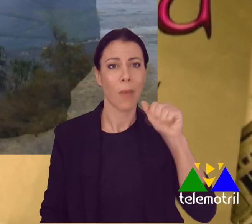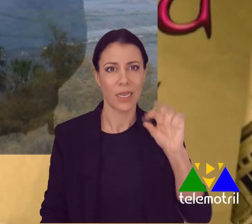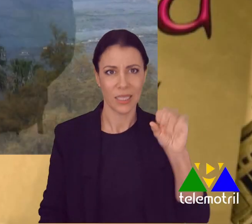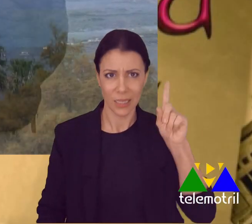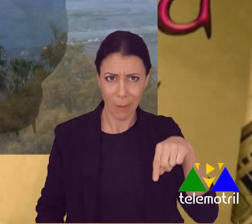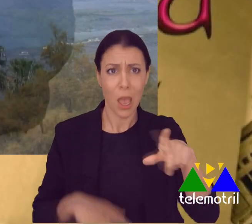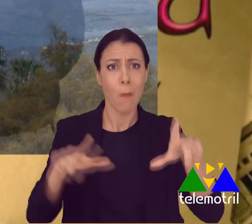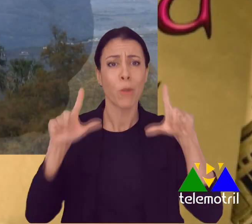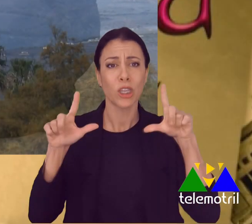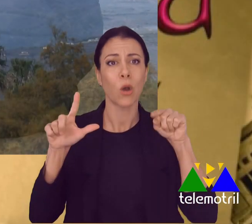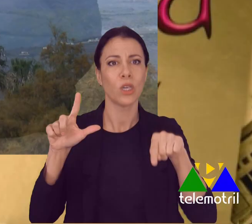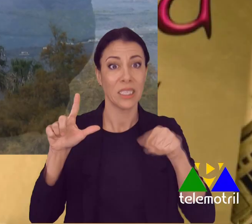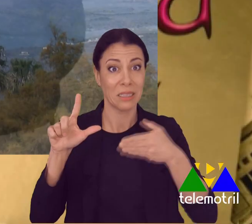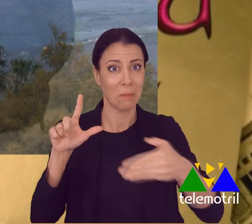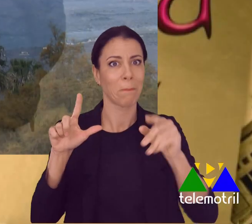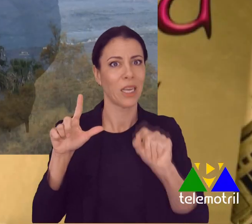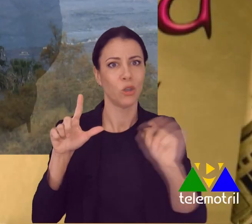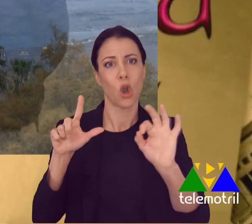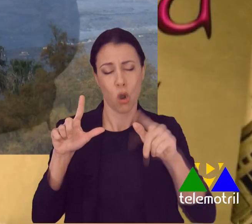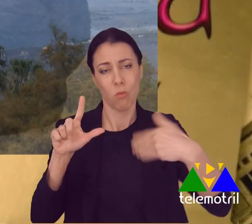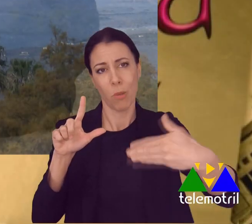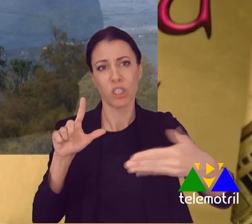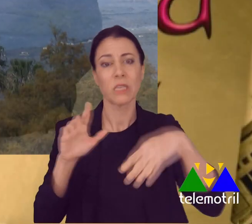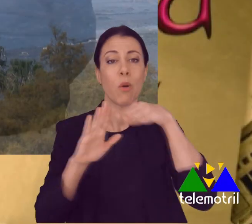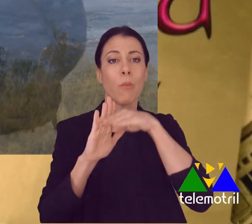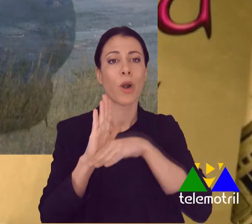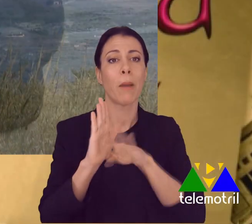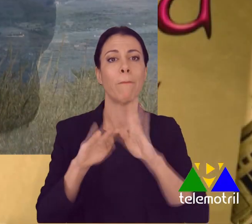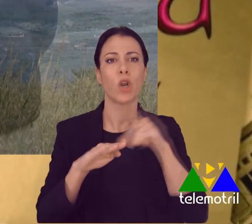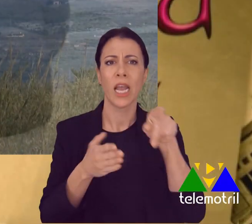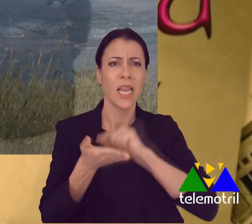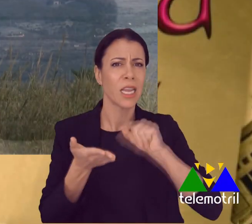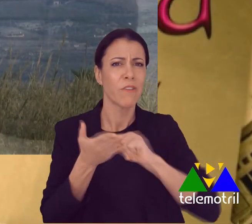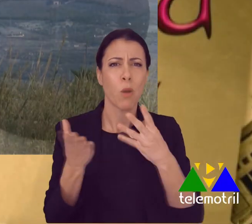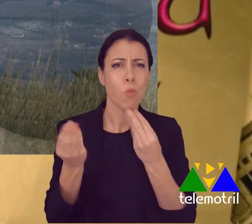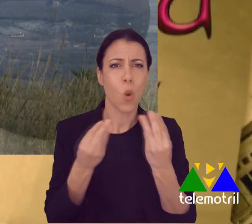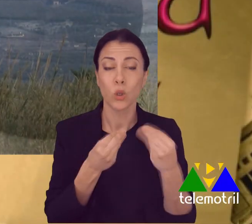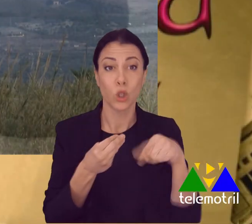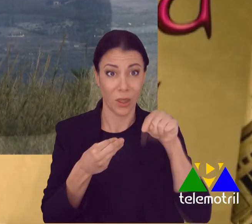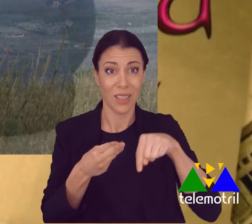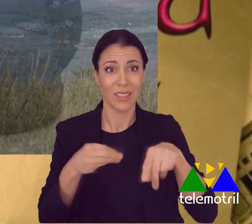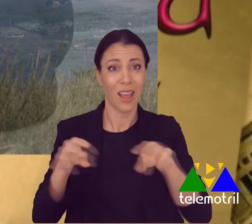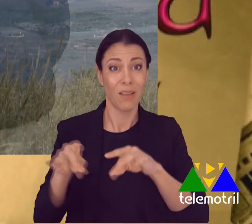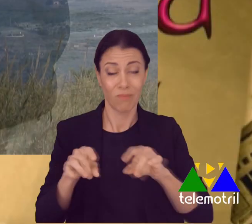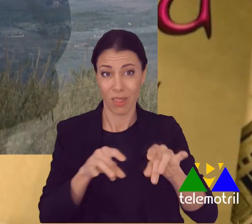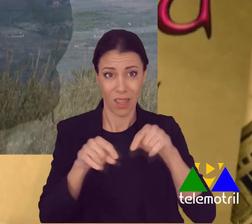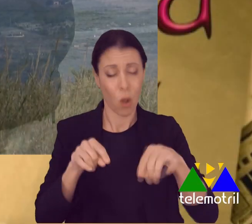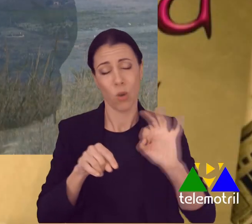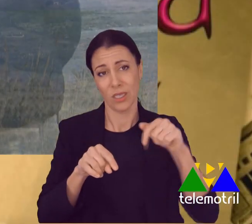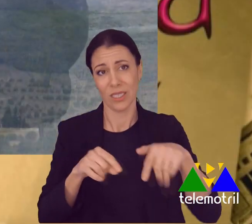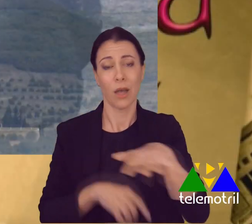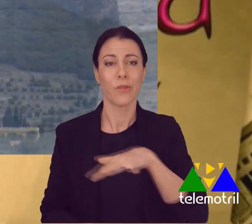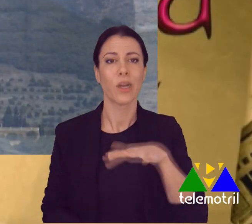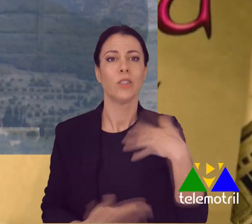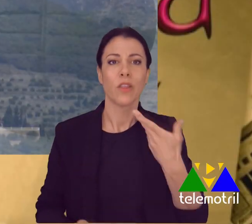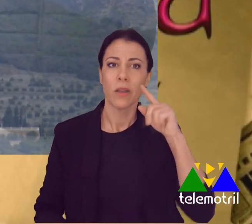también dentro de unos minutos, y si no en los próximos programas, porque como escribía tanto de esta zona, vamos a descubrir dentro